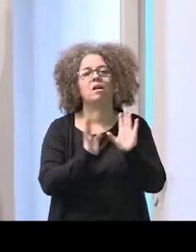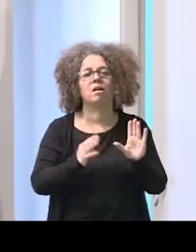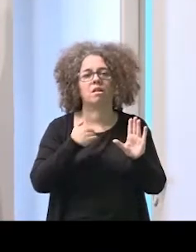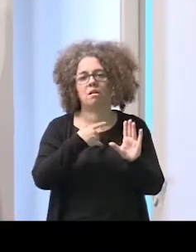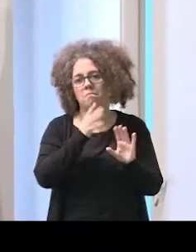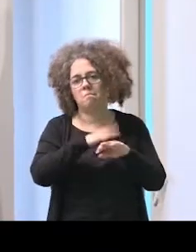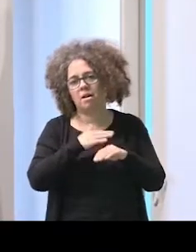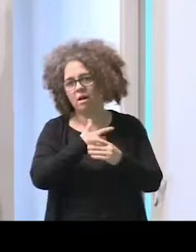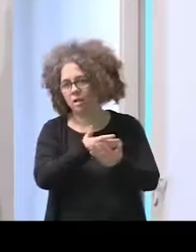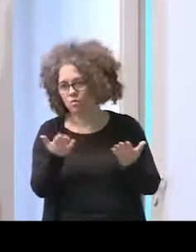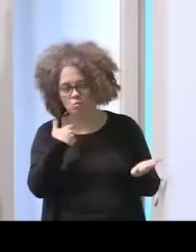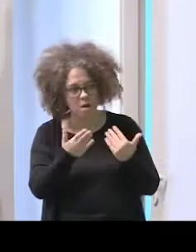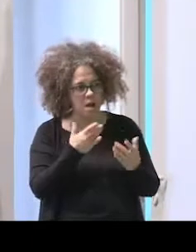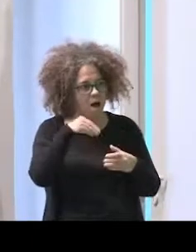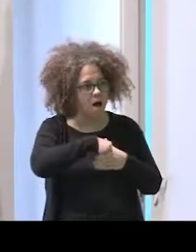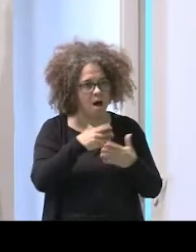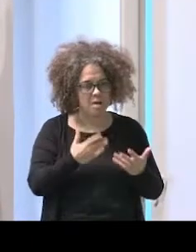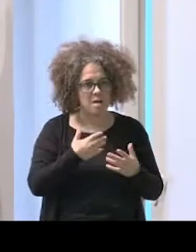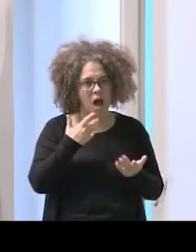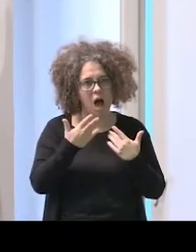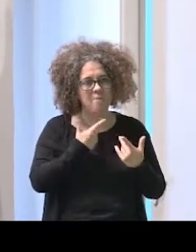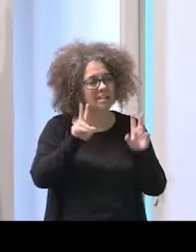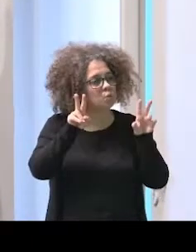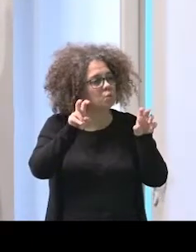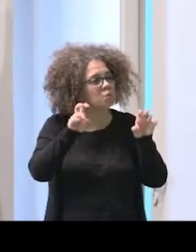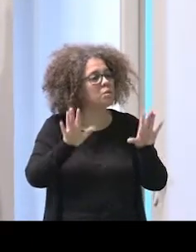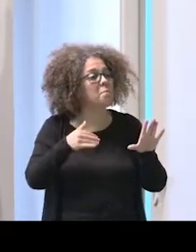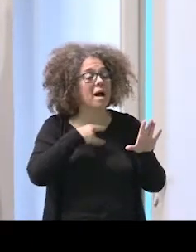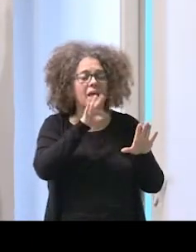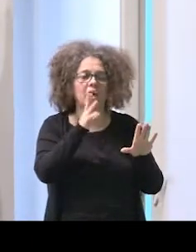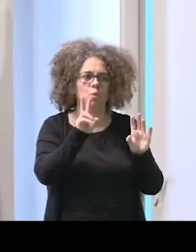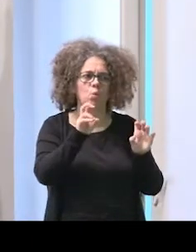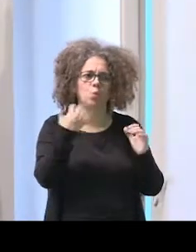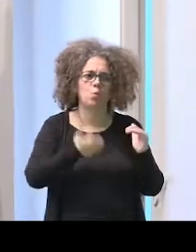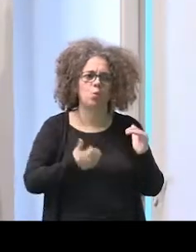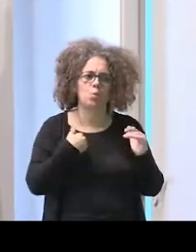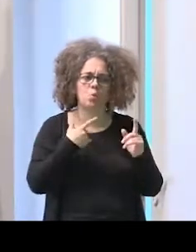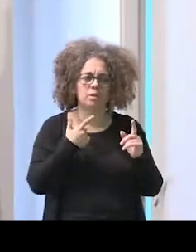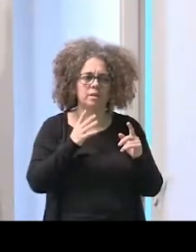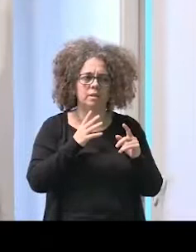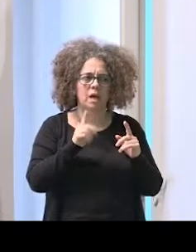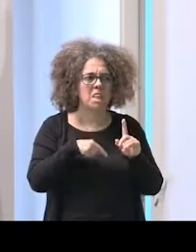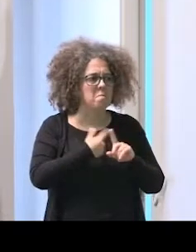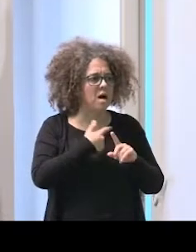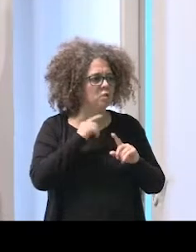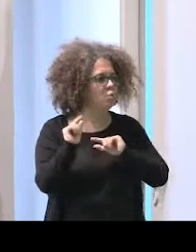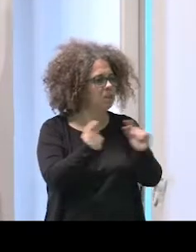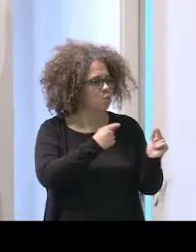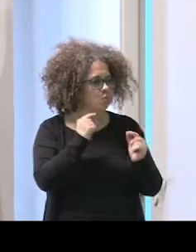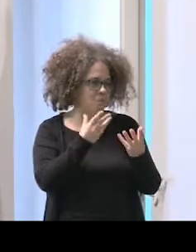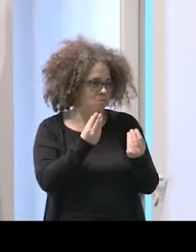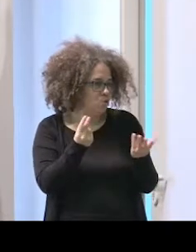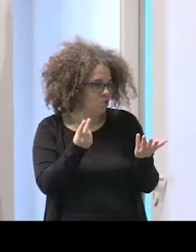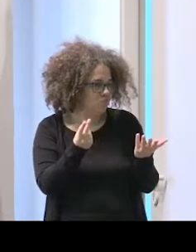dirigirme a ustedes para comentar un tema que tiene muchas implicaciones y que está muy discutido, pero yo creo que